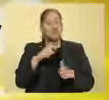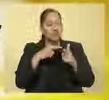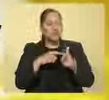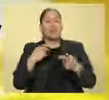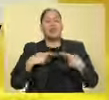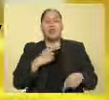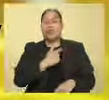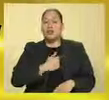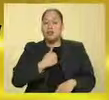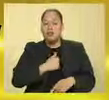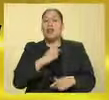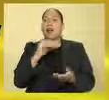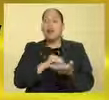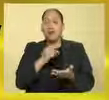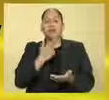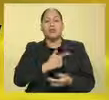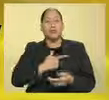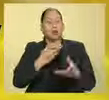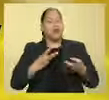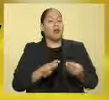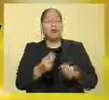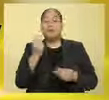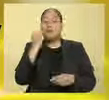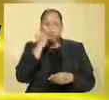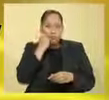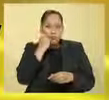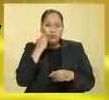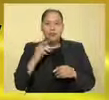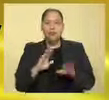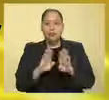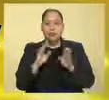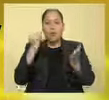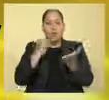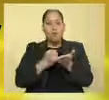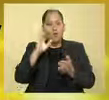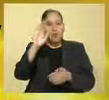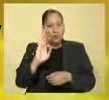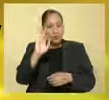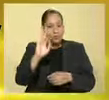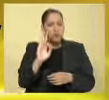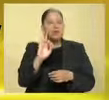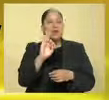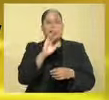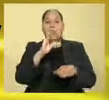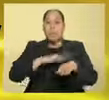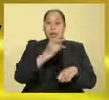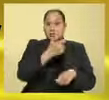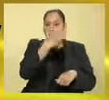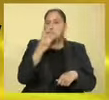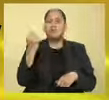que desafortunadamente no hay índices que permitan hacer